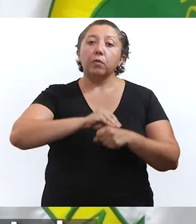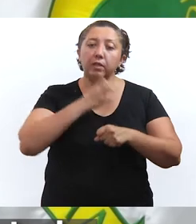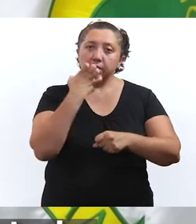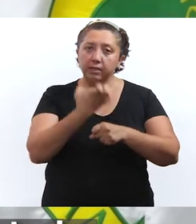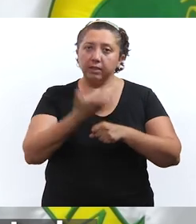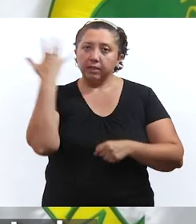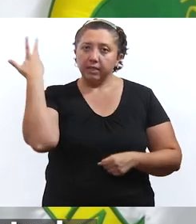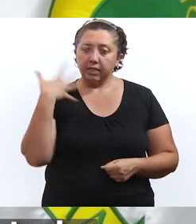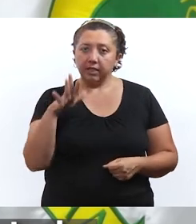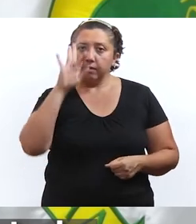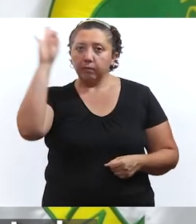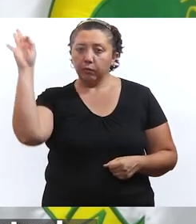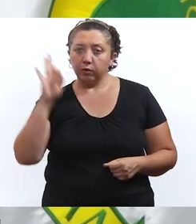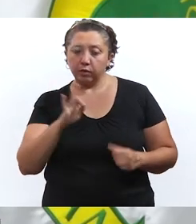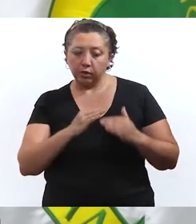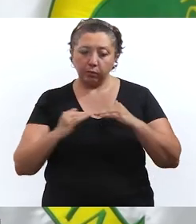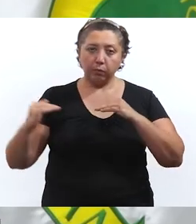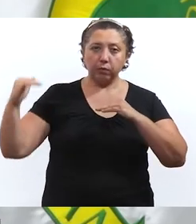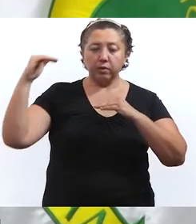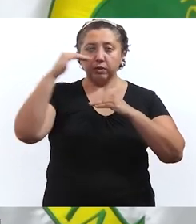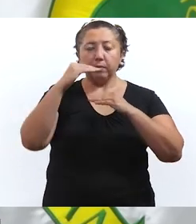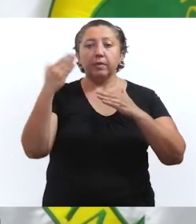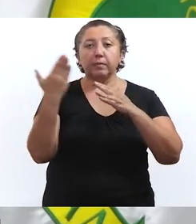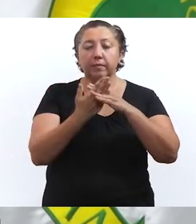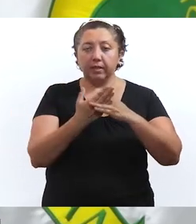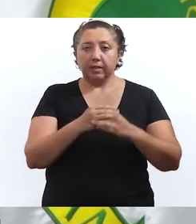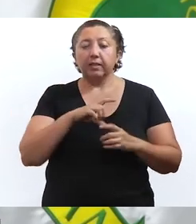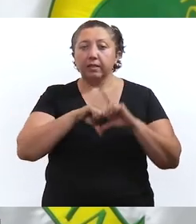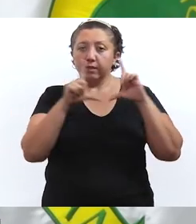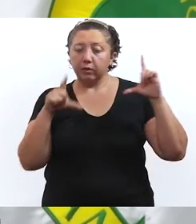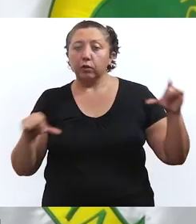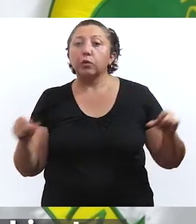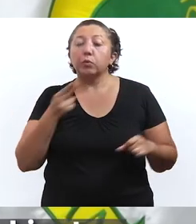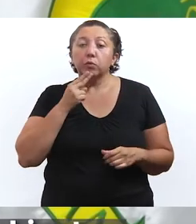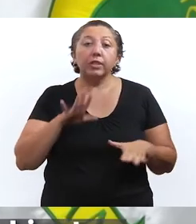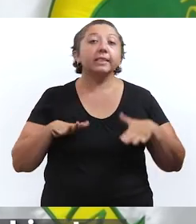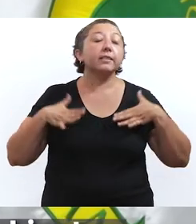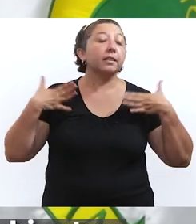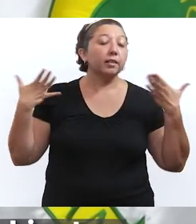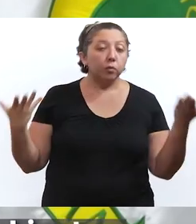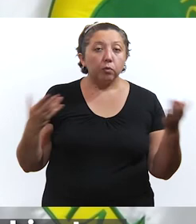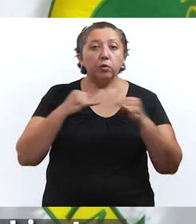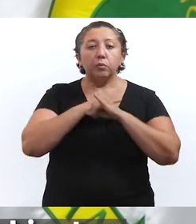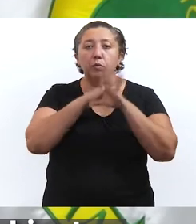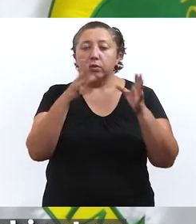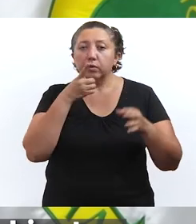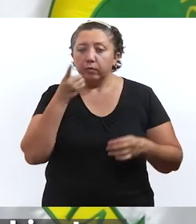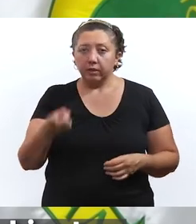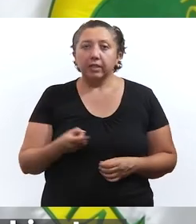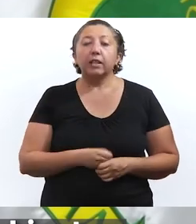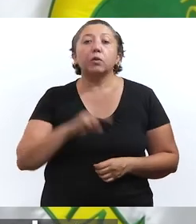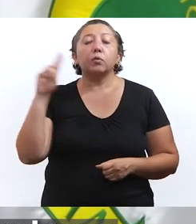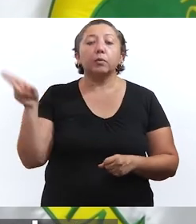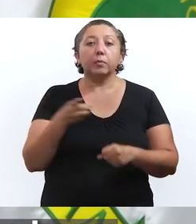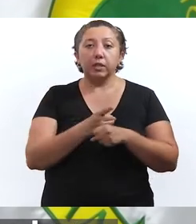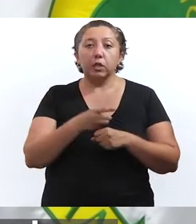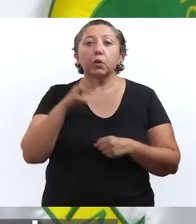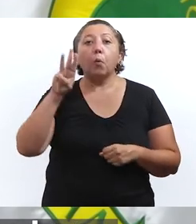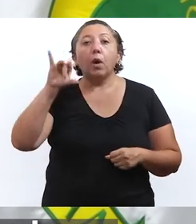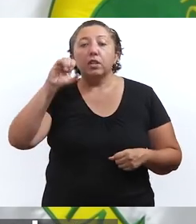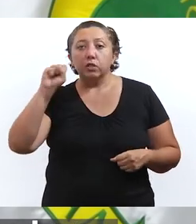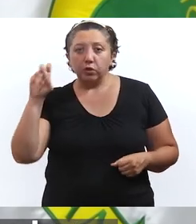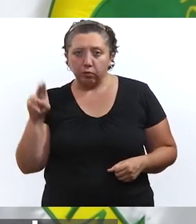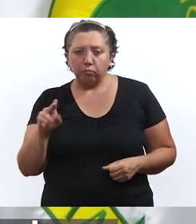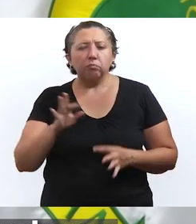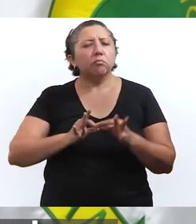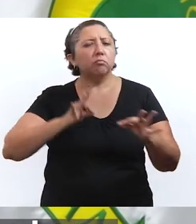posiciona al Estado 10 puntos porcentuales por encima de la media nacional de uso. Según esta información de la Universidad de Washington, si más